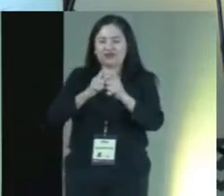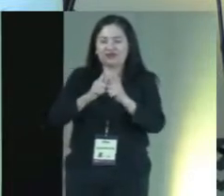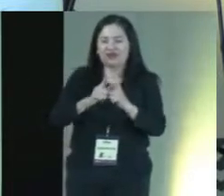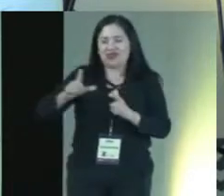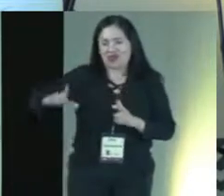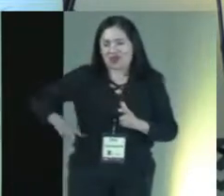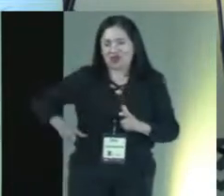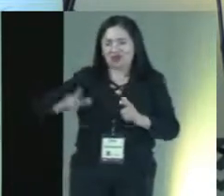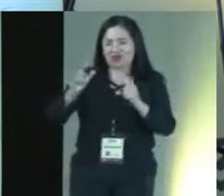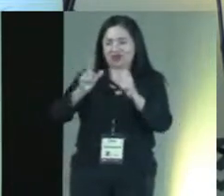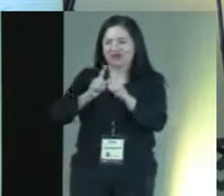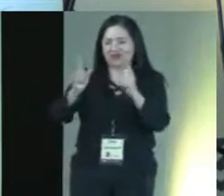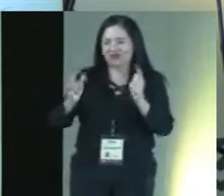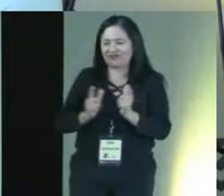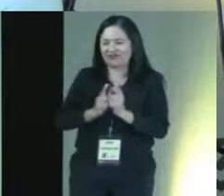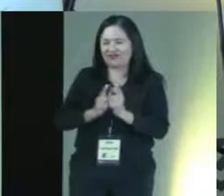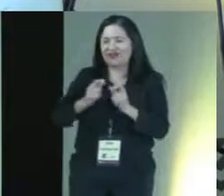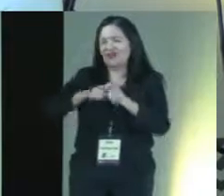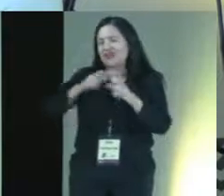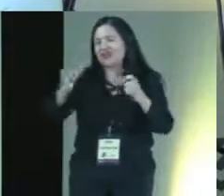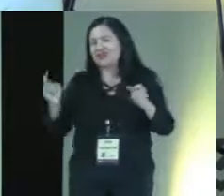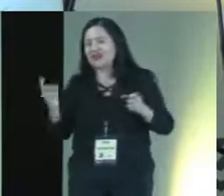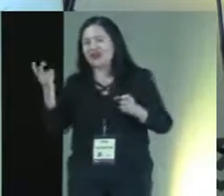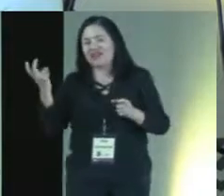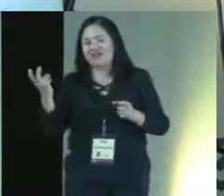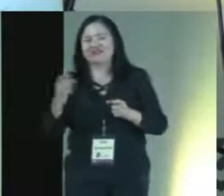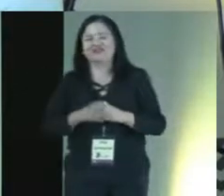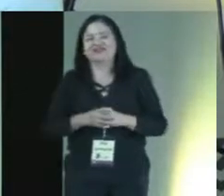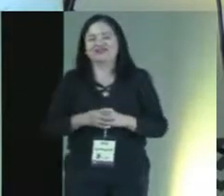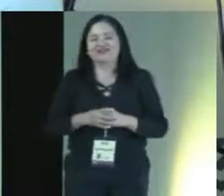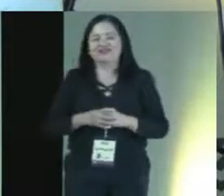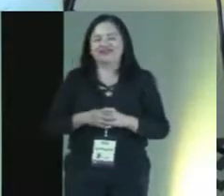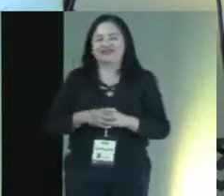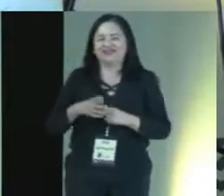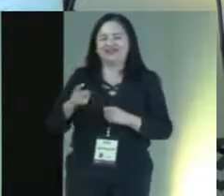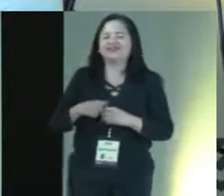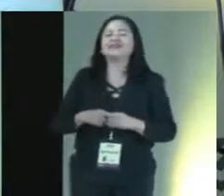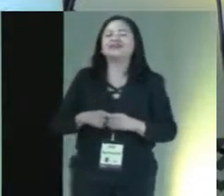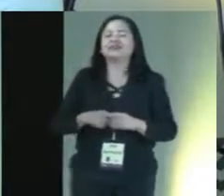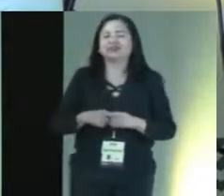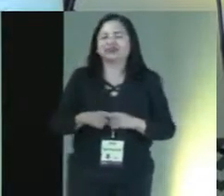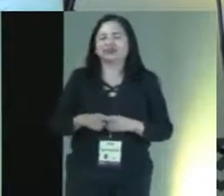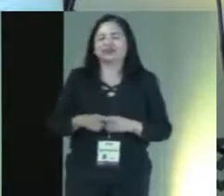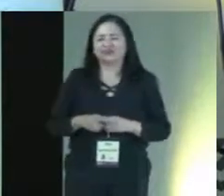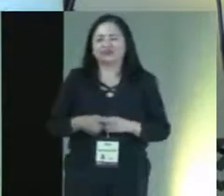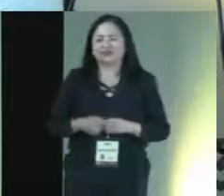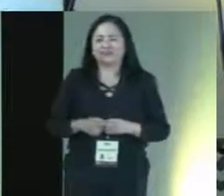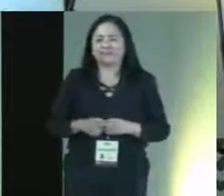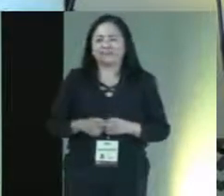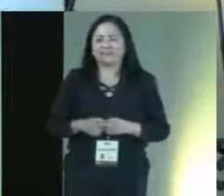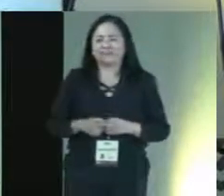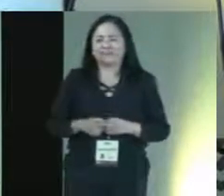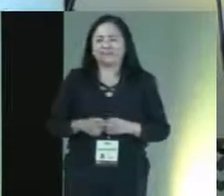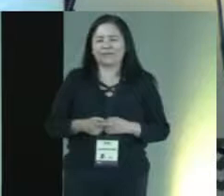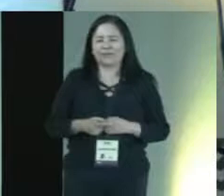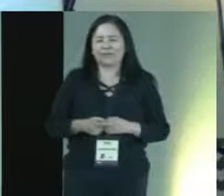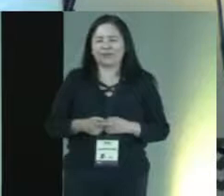aconsejada por Piaget desaparecieron por completo, pero desde otra perspectiva, la perspectiva